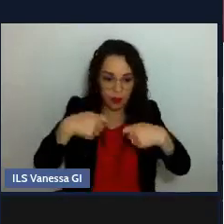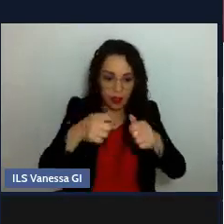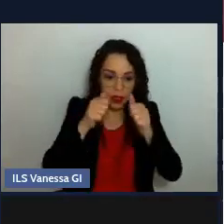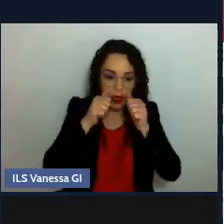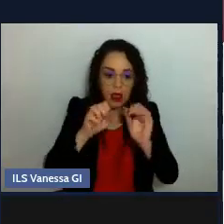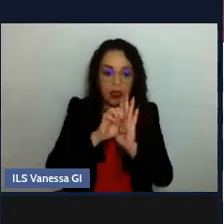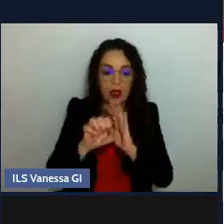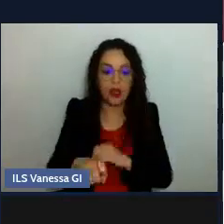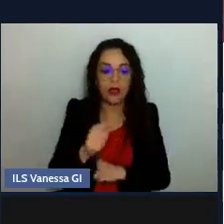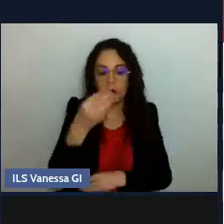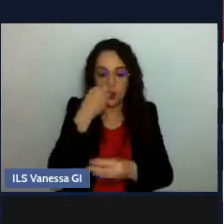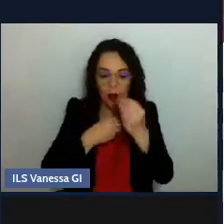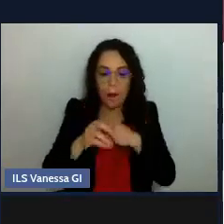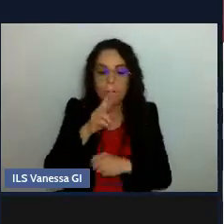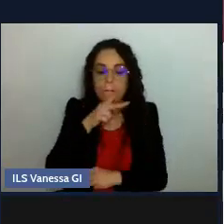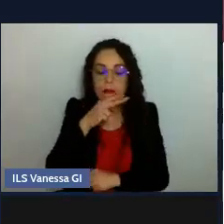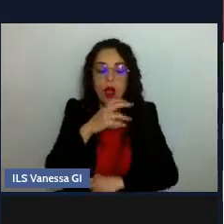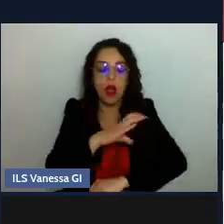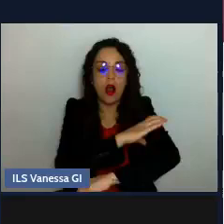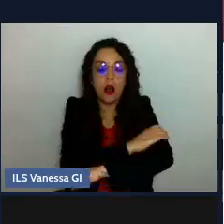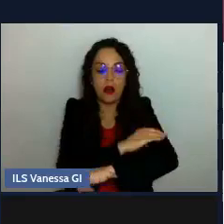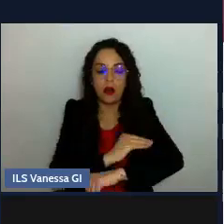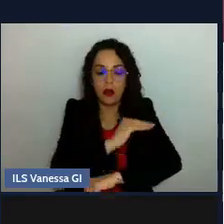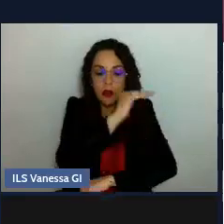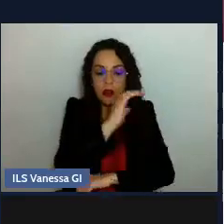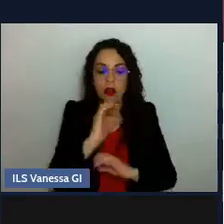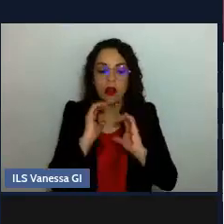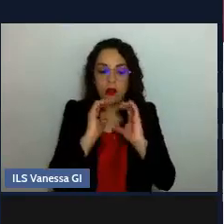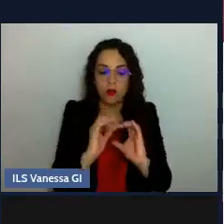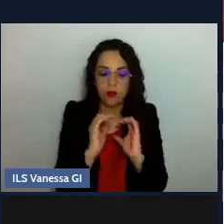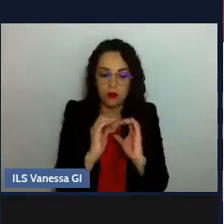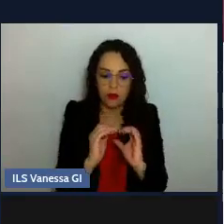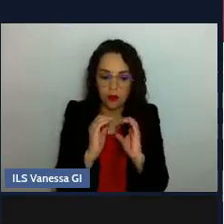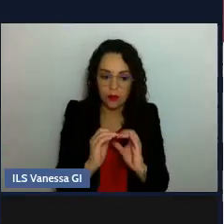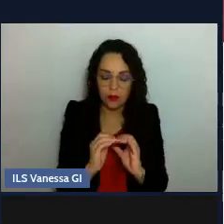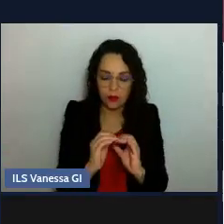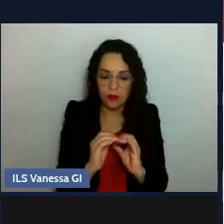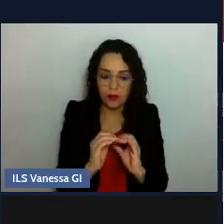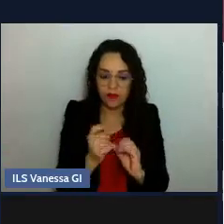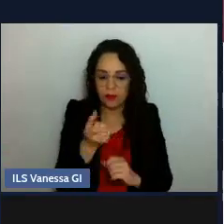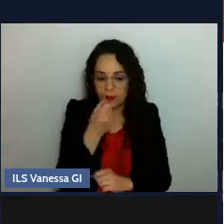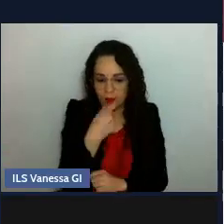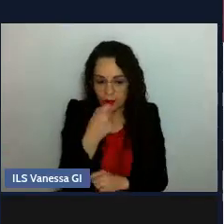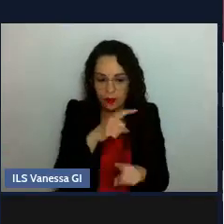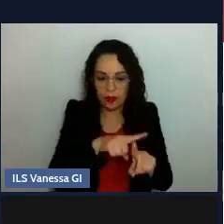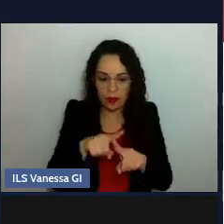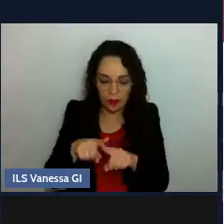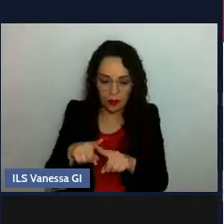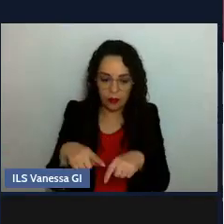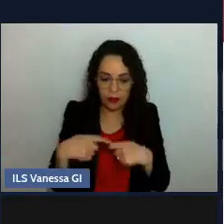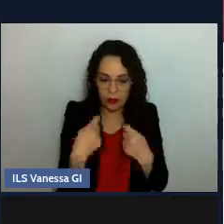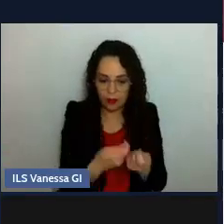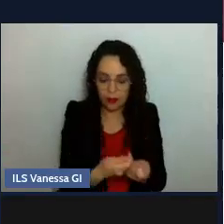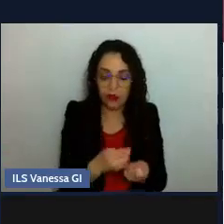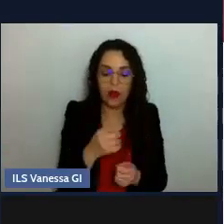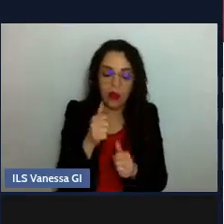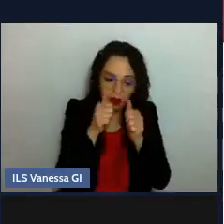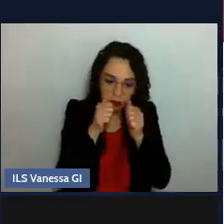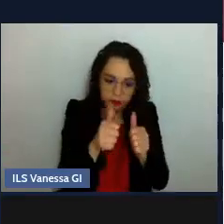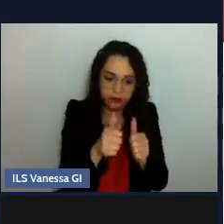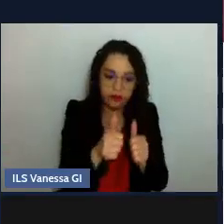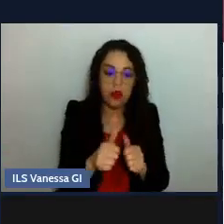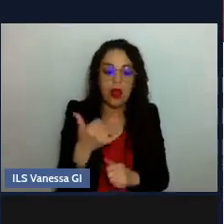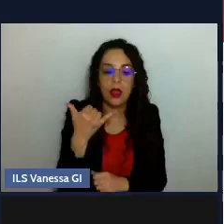nutrición, incluso llevamos temas de medio ambiente como es el manejo de desechos